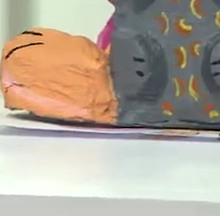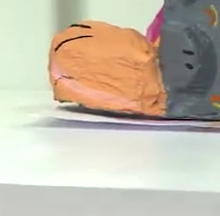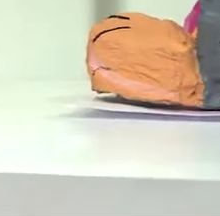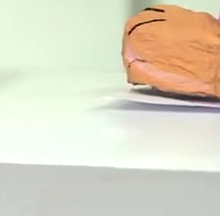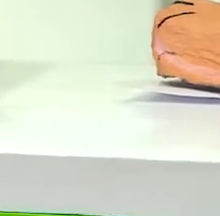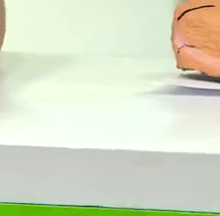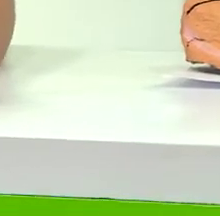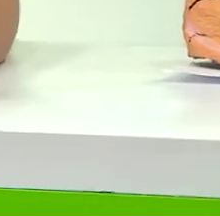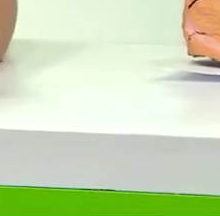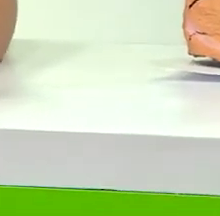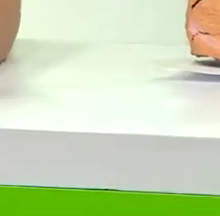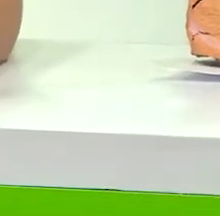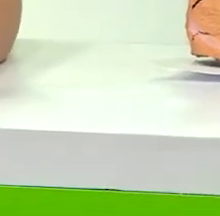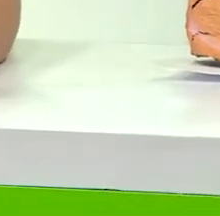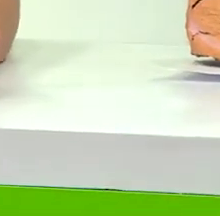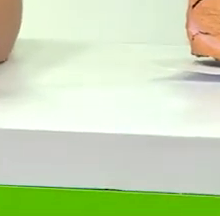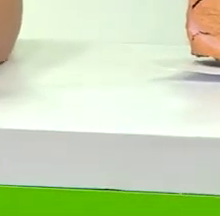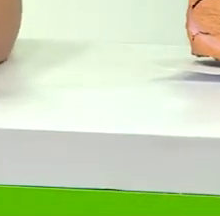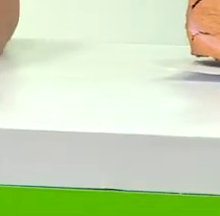ah